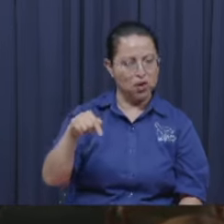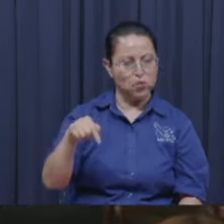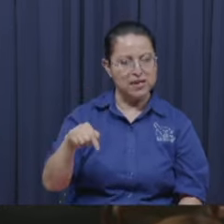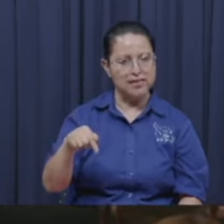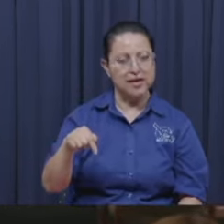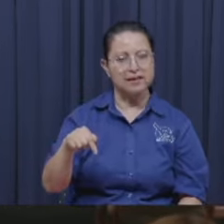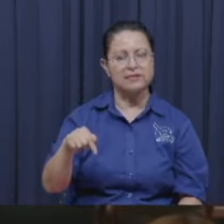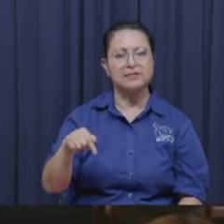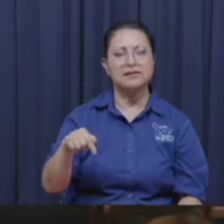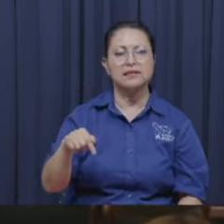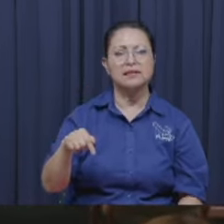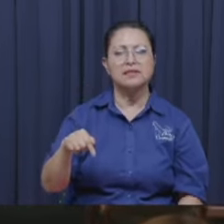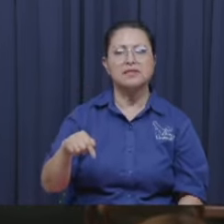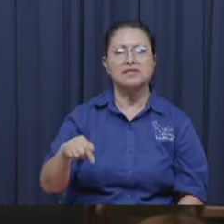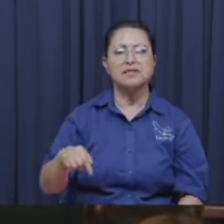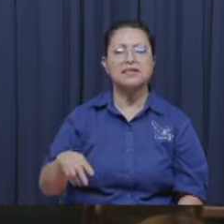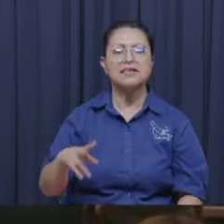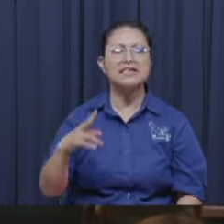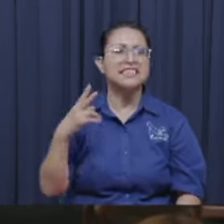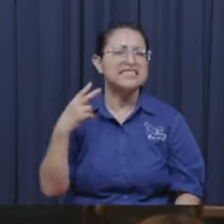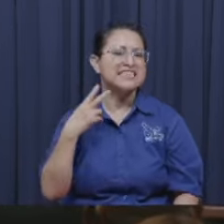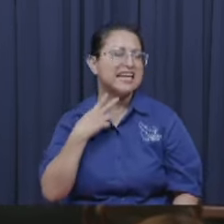se dice es no dañes,